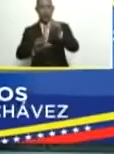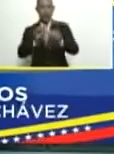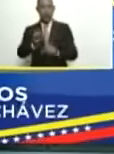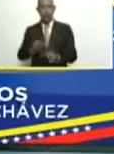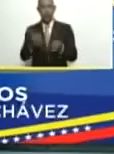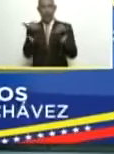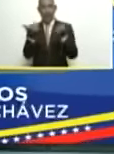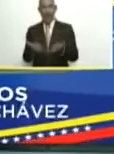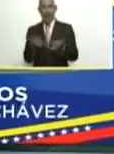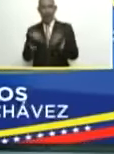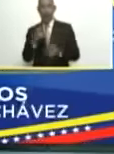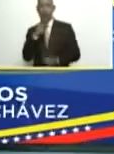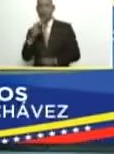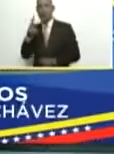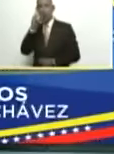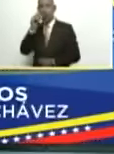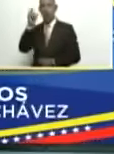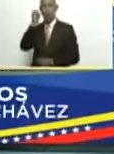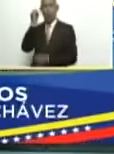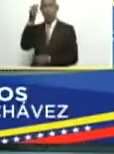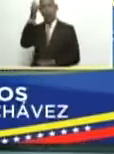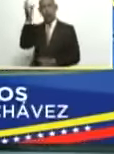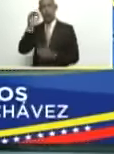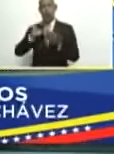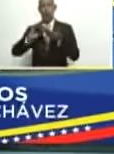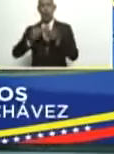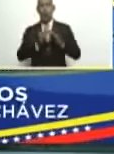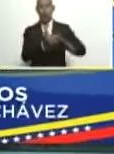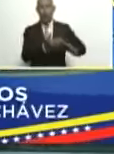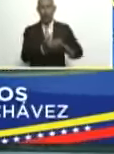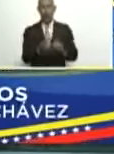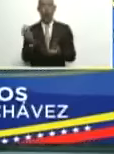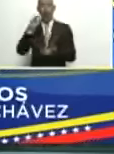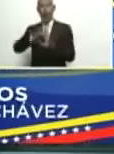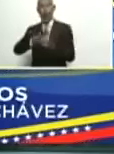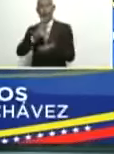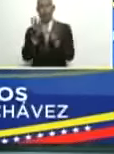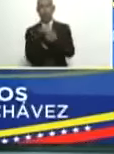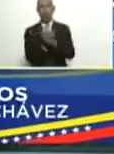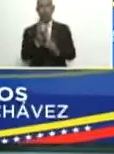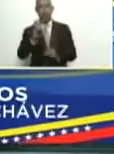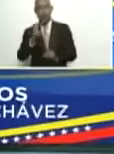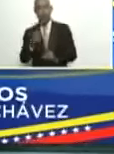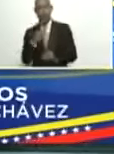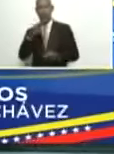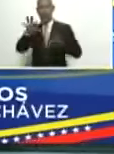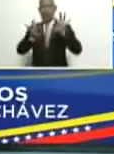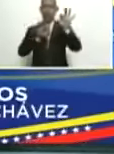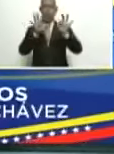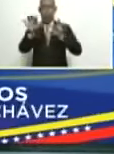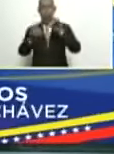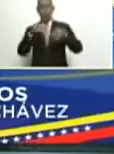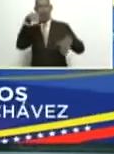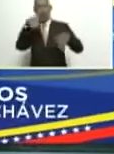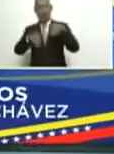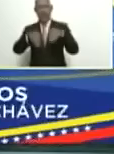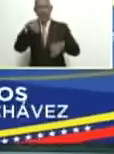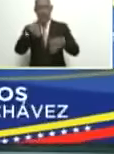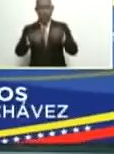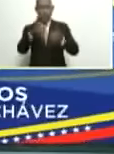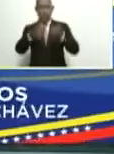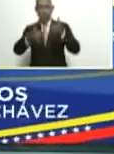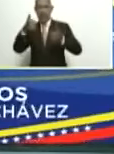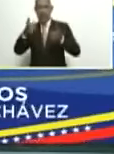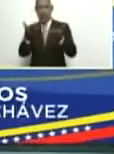territorio, voceros y voceras de consejos comunales se renovaron. Nos contamos, fuimos a elecciones con